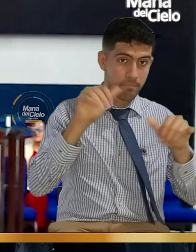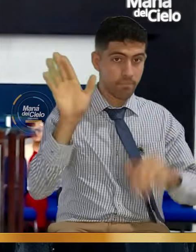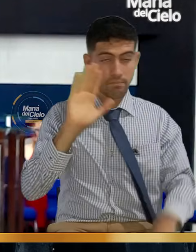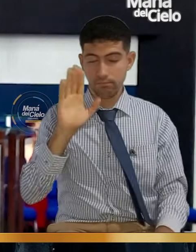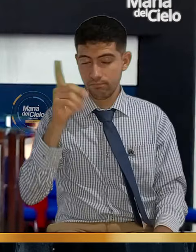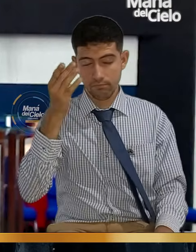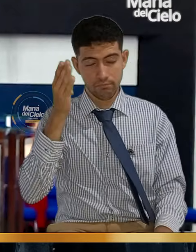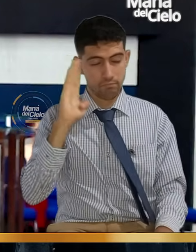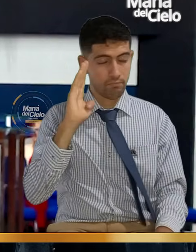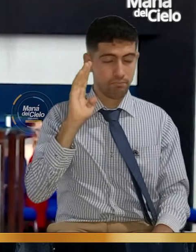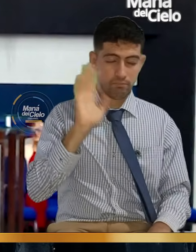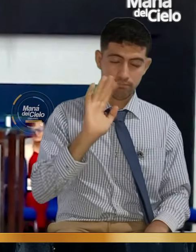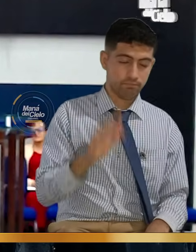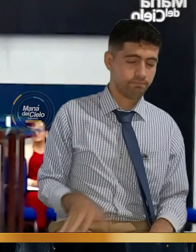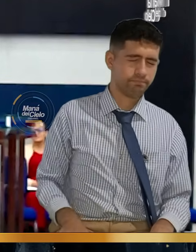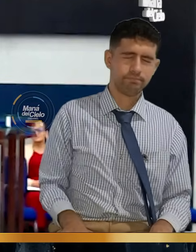Esto es un pan vivo.